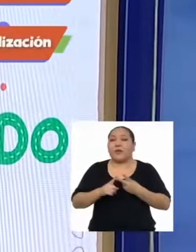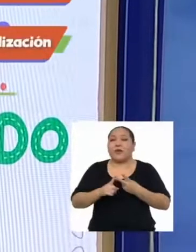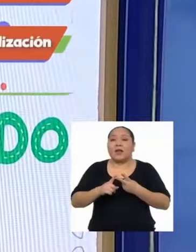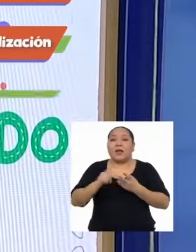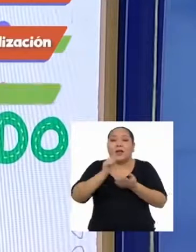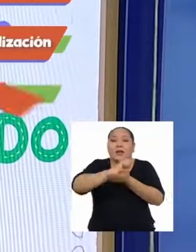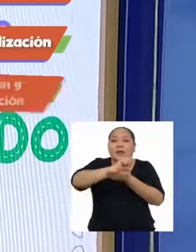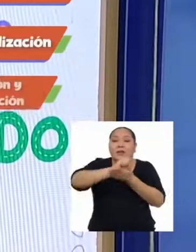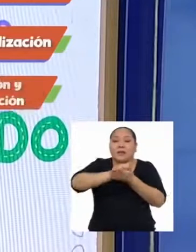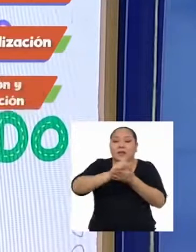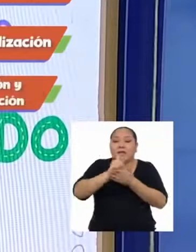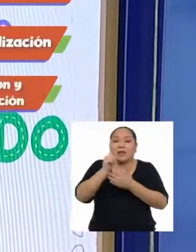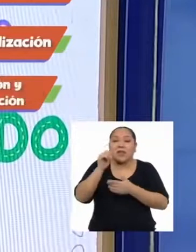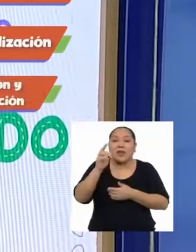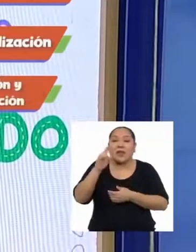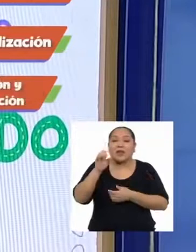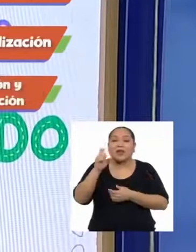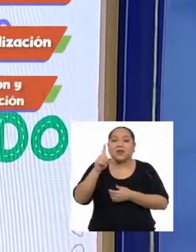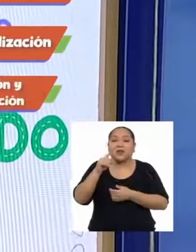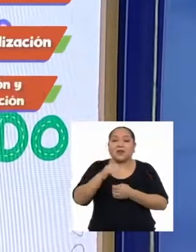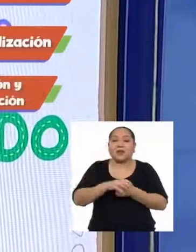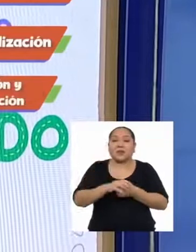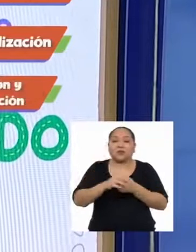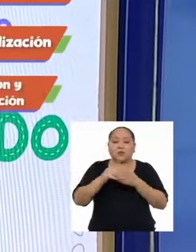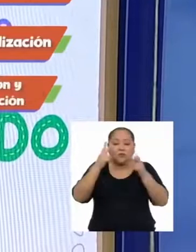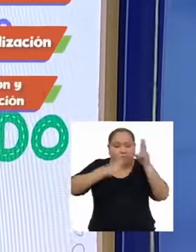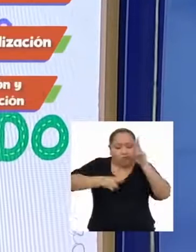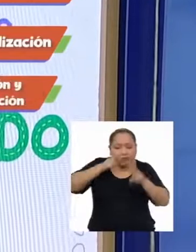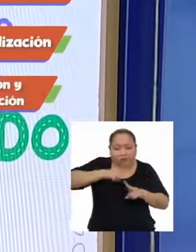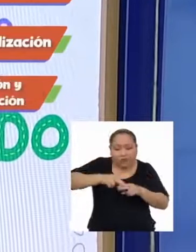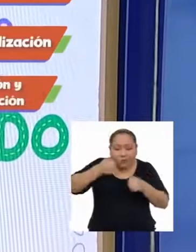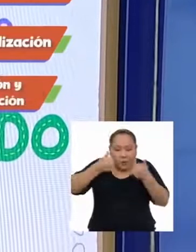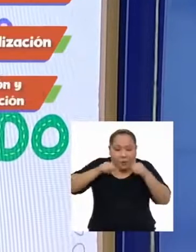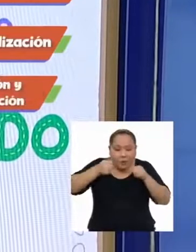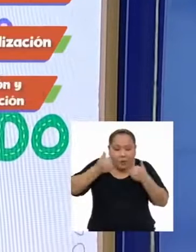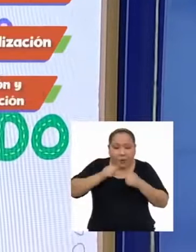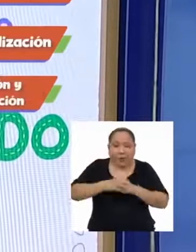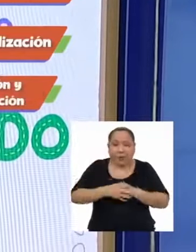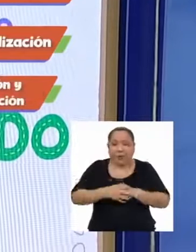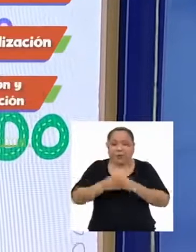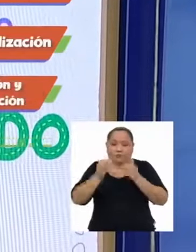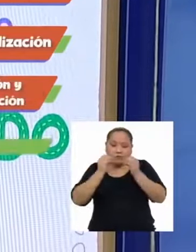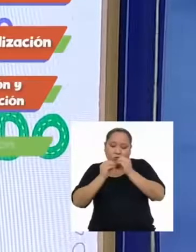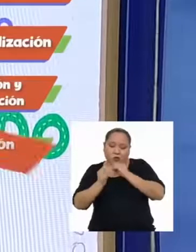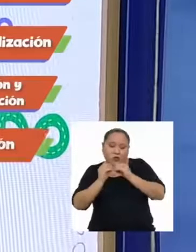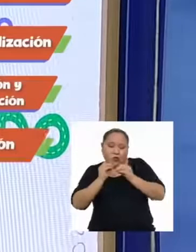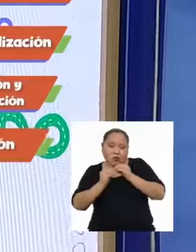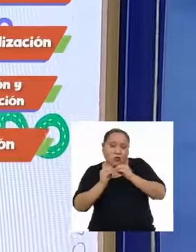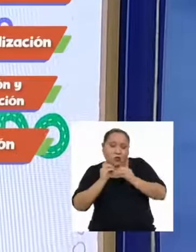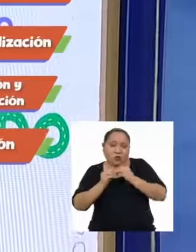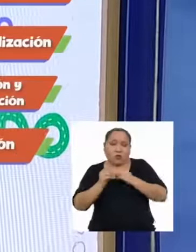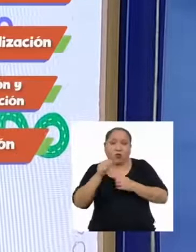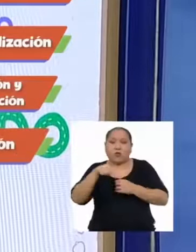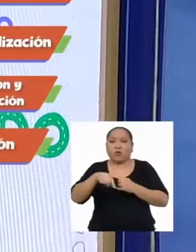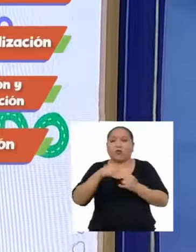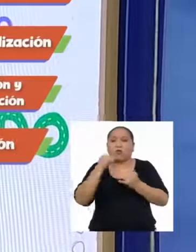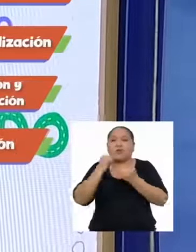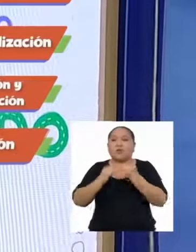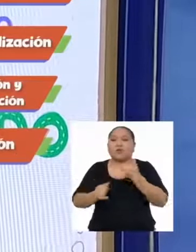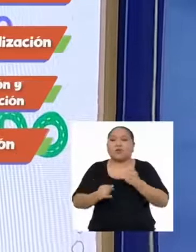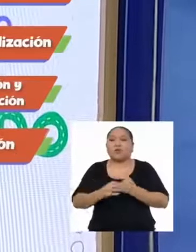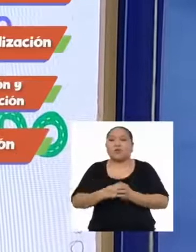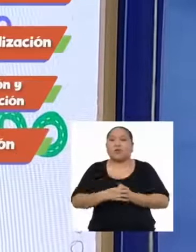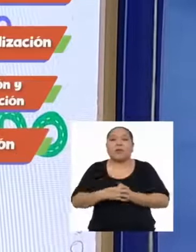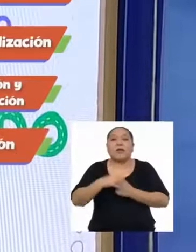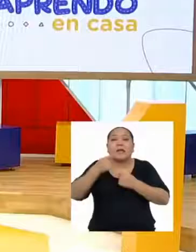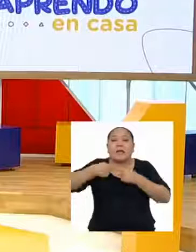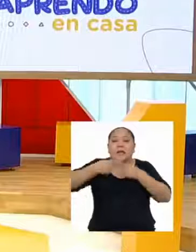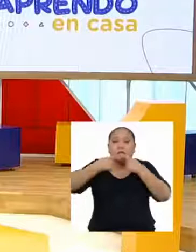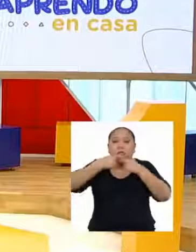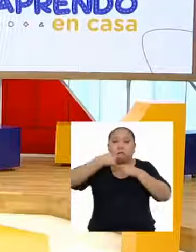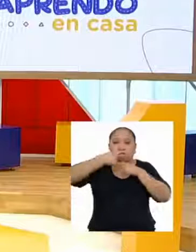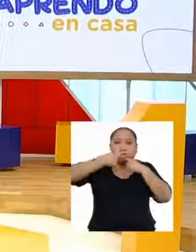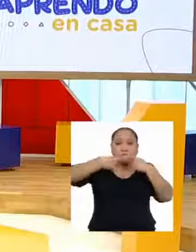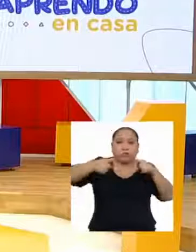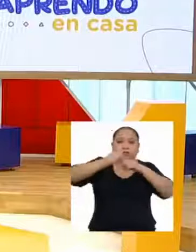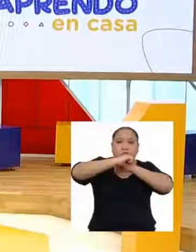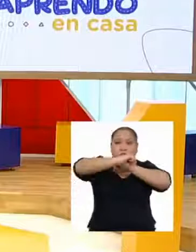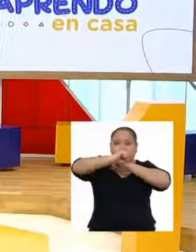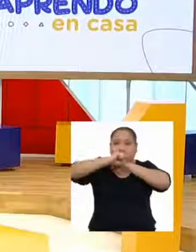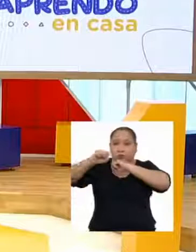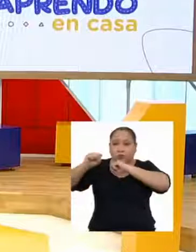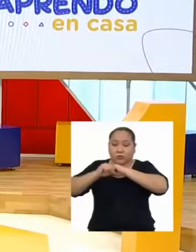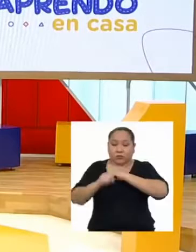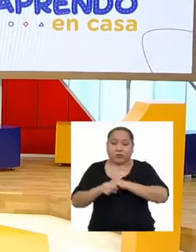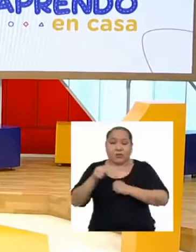textualización, revisión, corrección y difusión. En